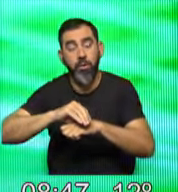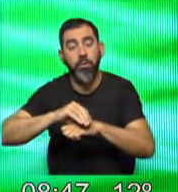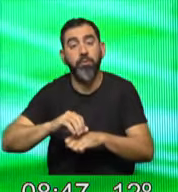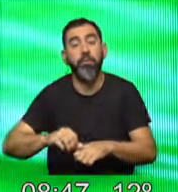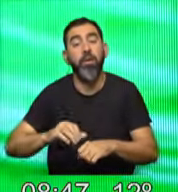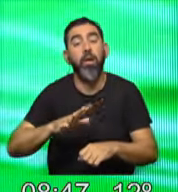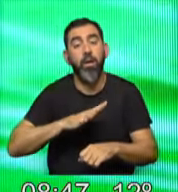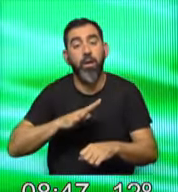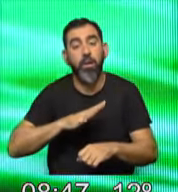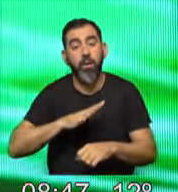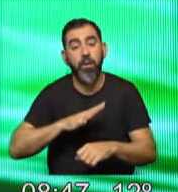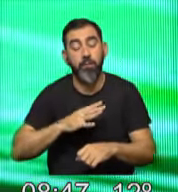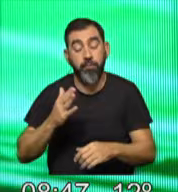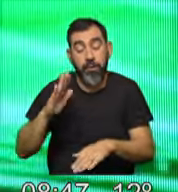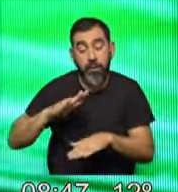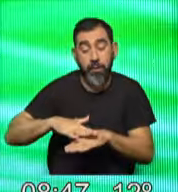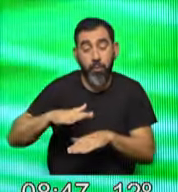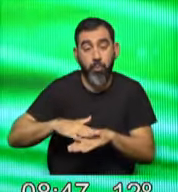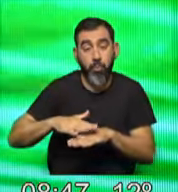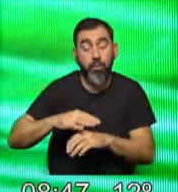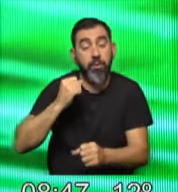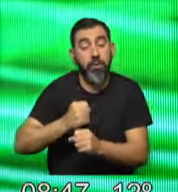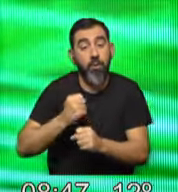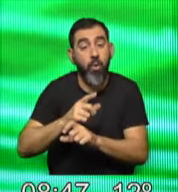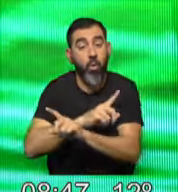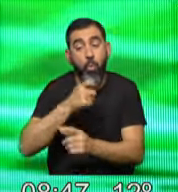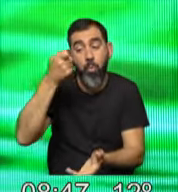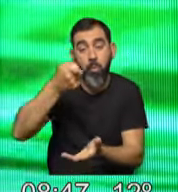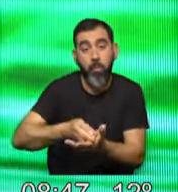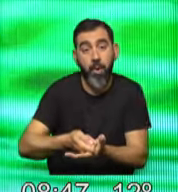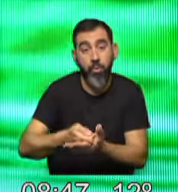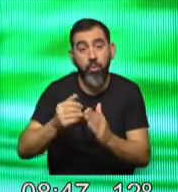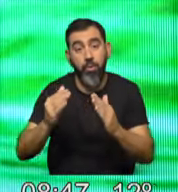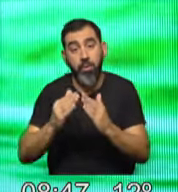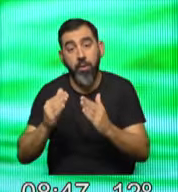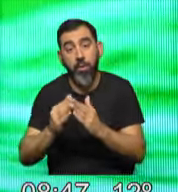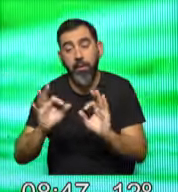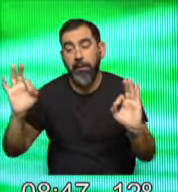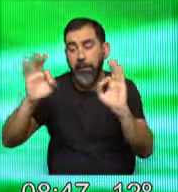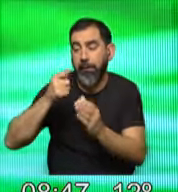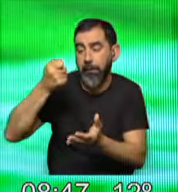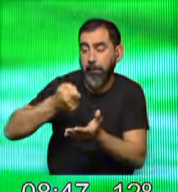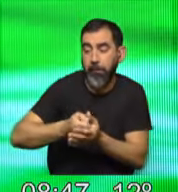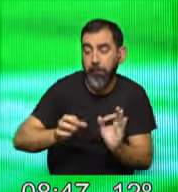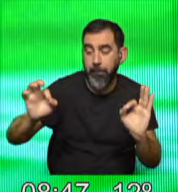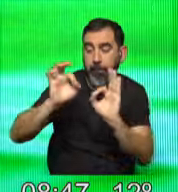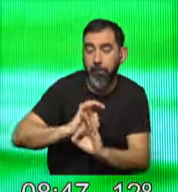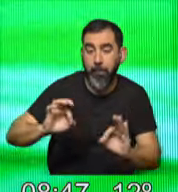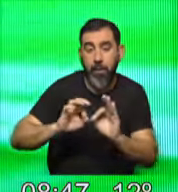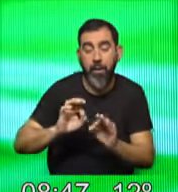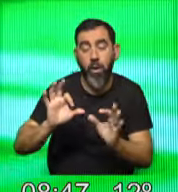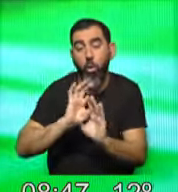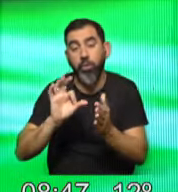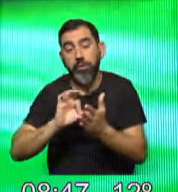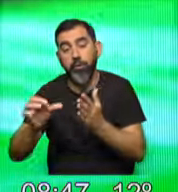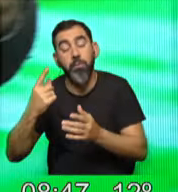lleva sobre sus espaldas el trabajo no remunerado y no se le paga ninguna forma de salario ni de ingreso ni de prestación por eso